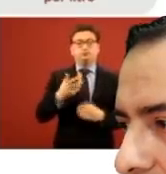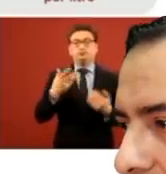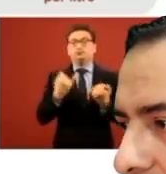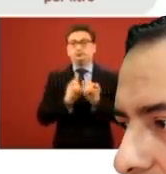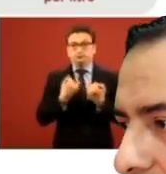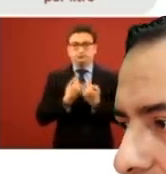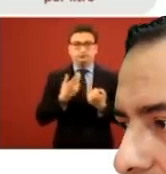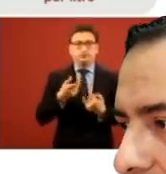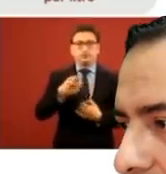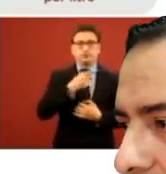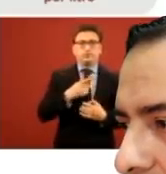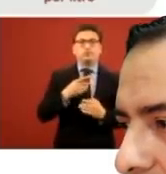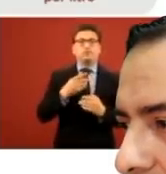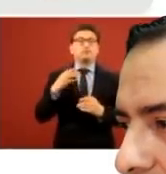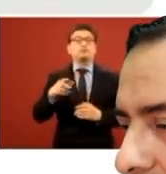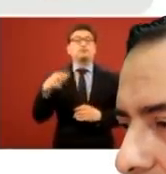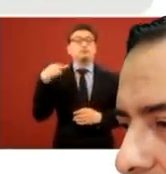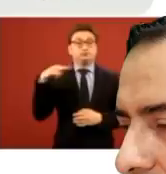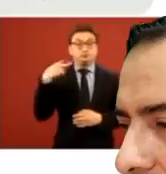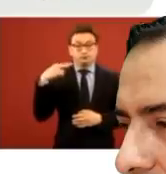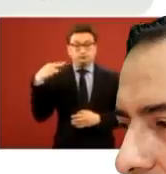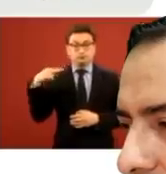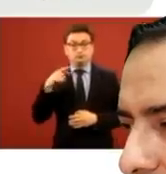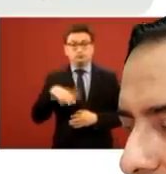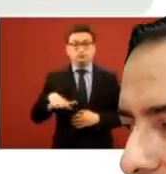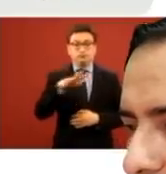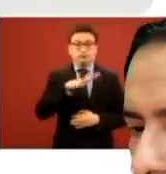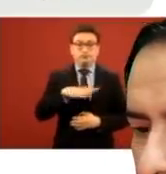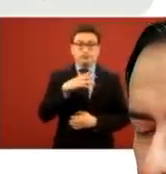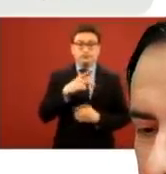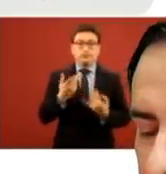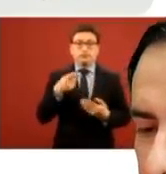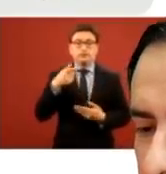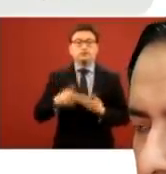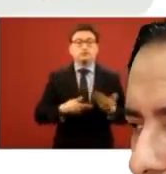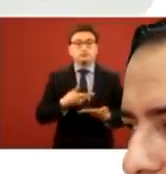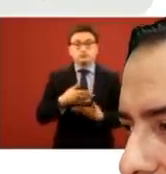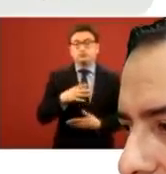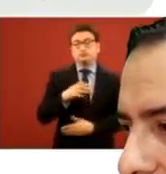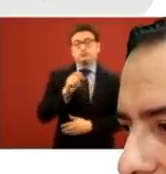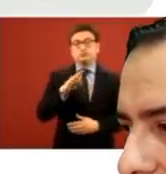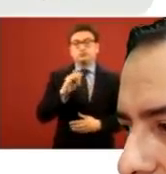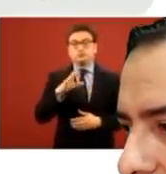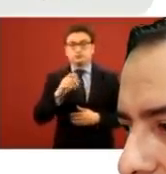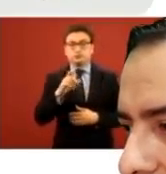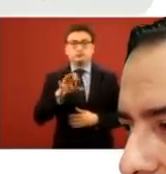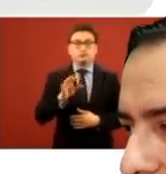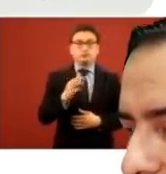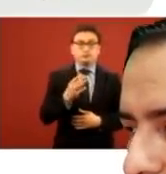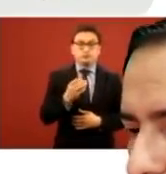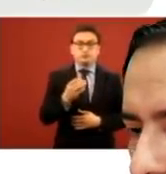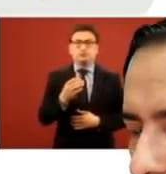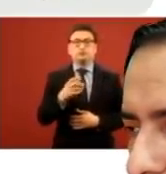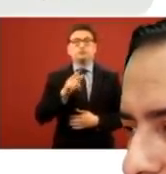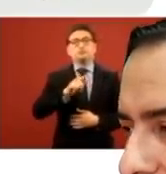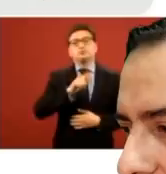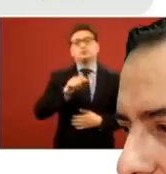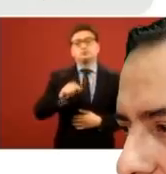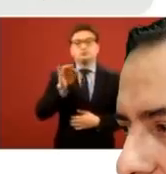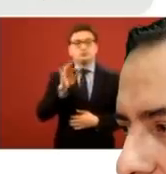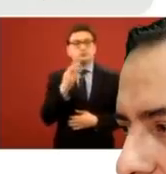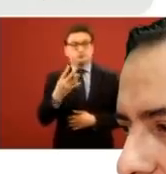servicio boca en veracruz veracruz con un precio al público de 17 pesos 44 centavos y con un margen de